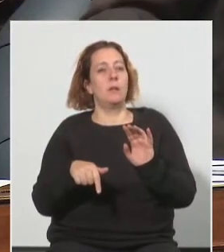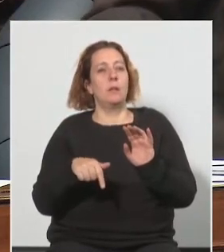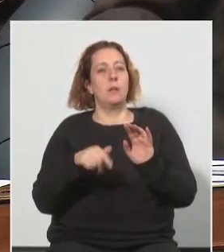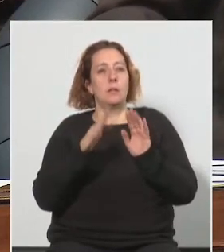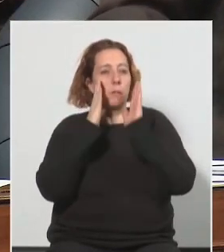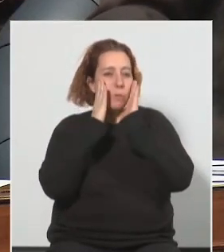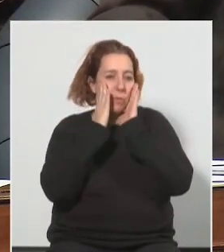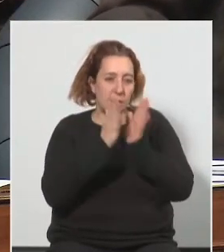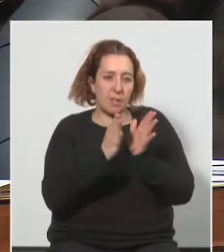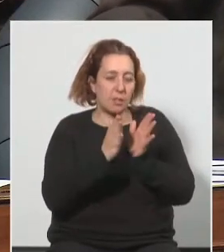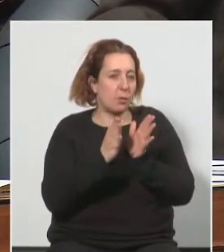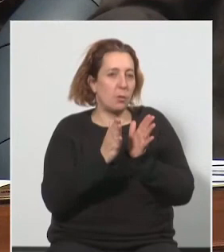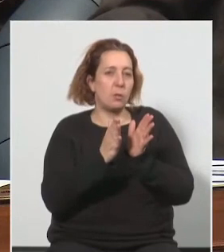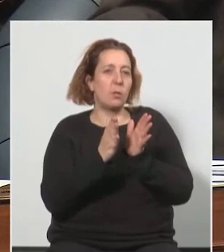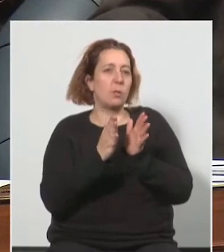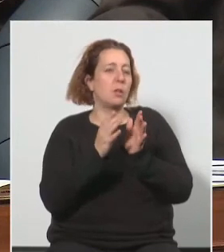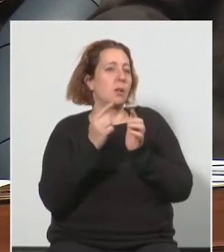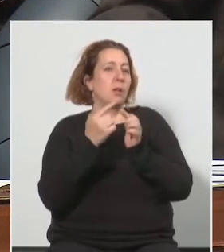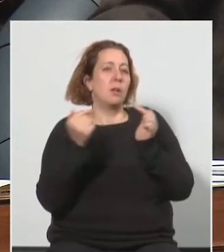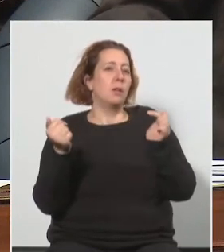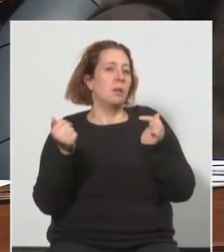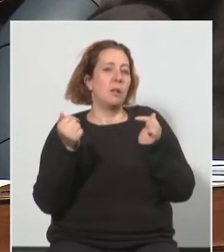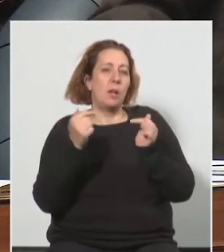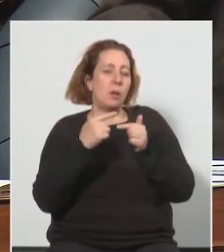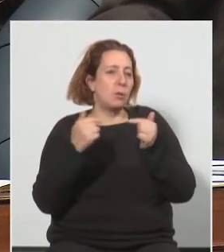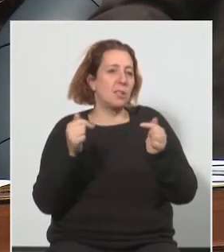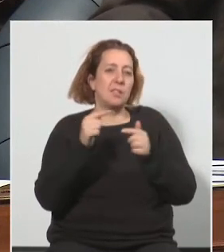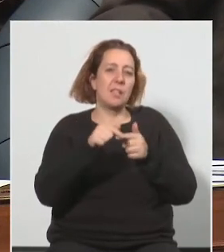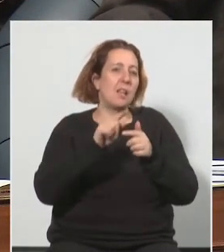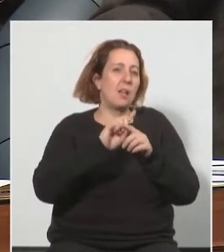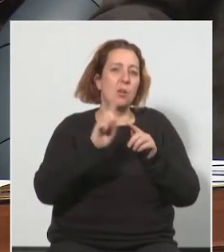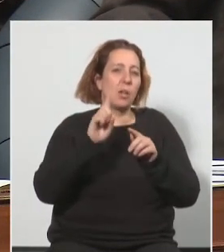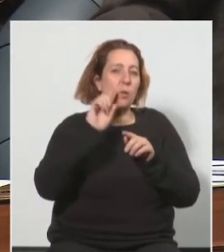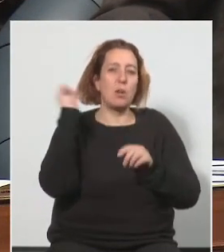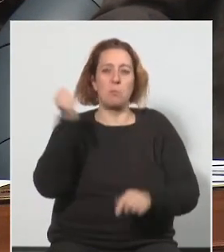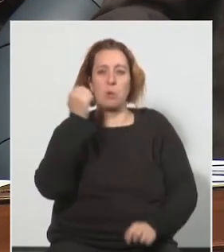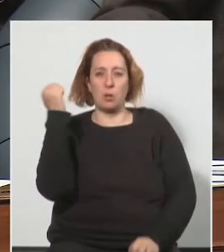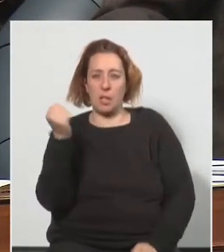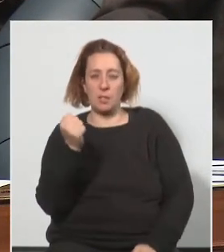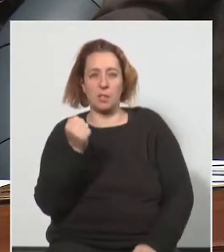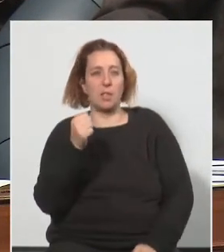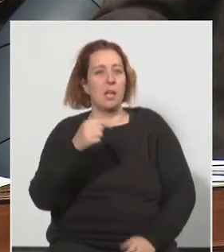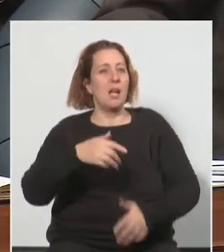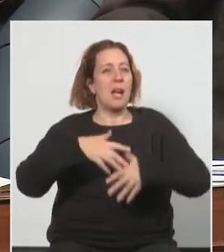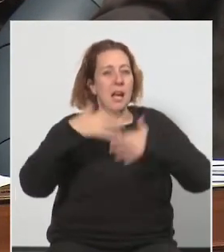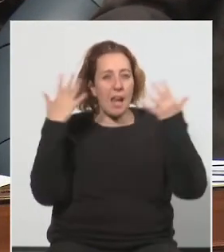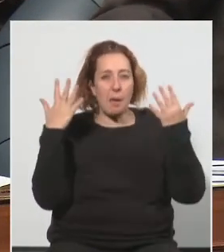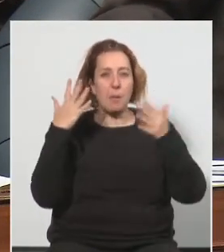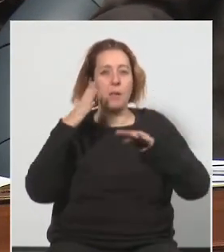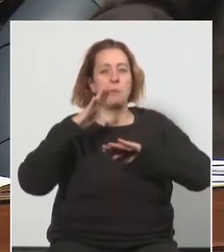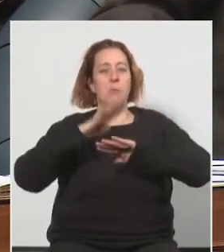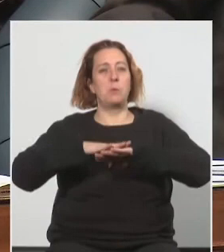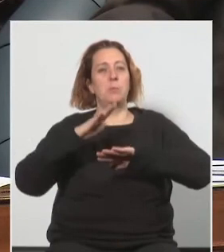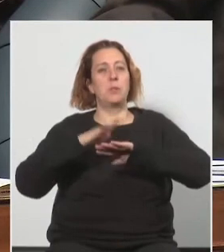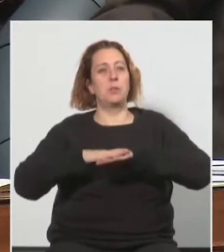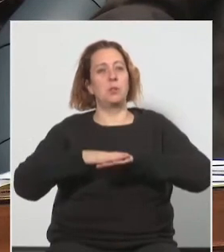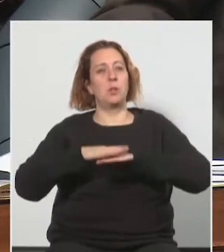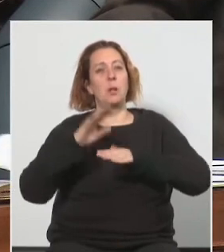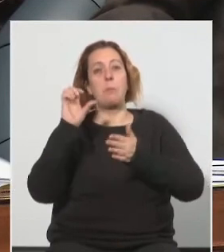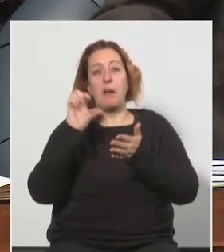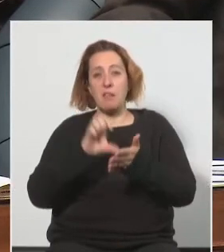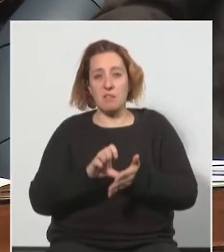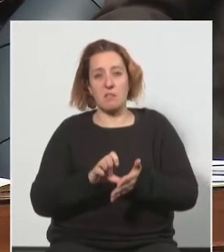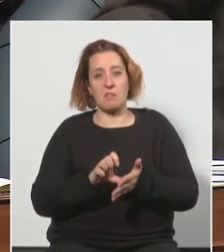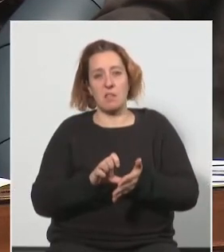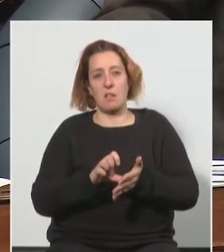el árbol y no en el monte. Yo creo que aquí lo grave es haber llegado al punto en que ha llegado el